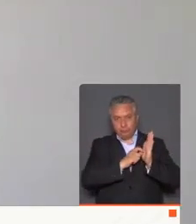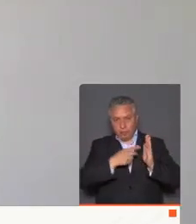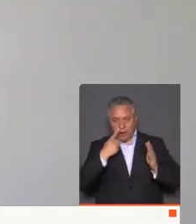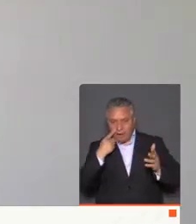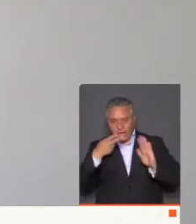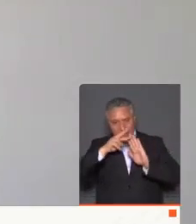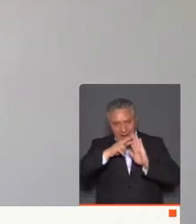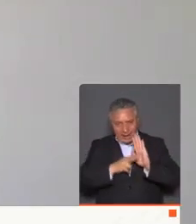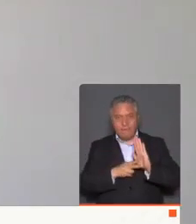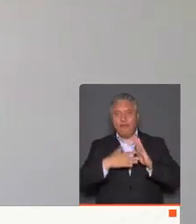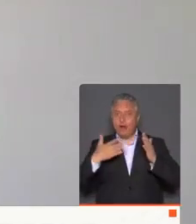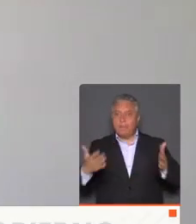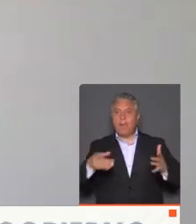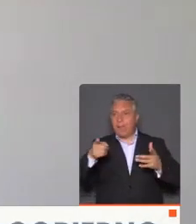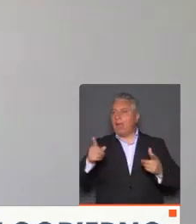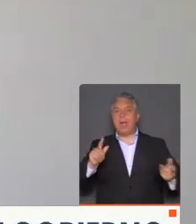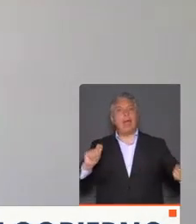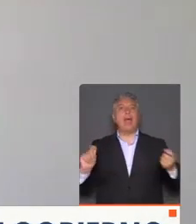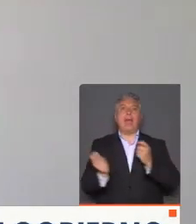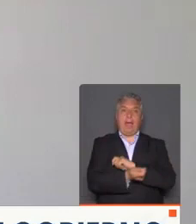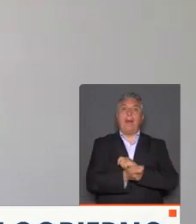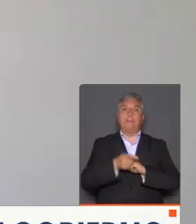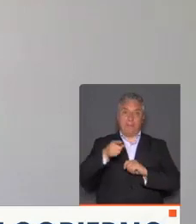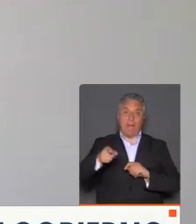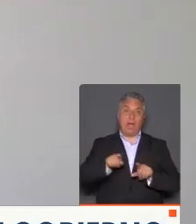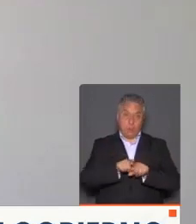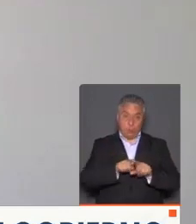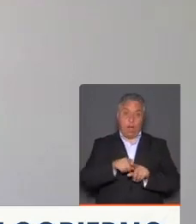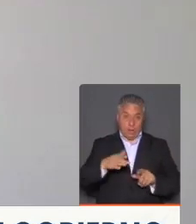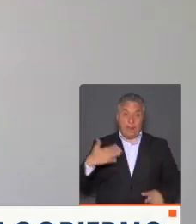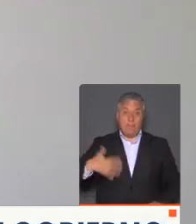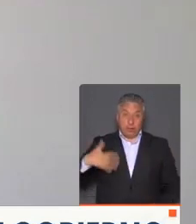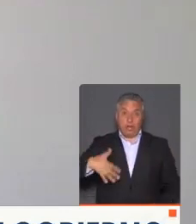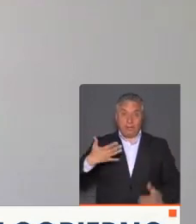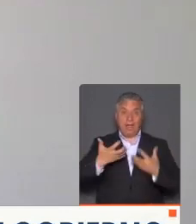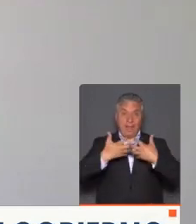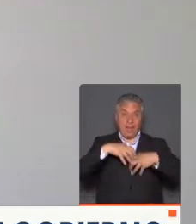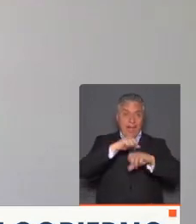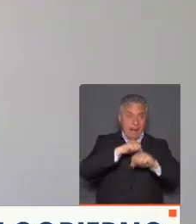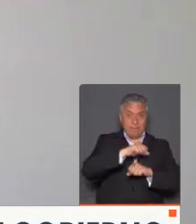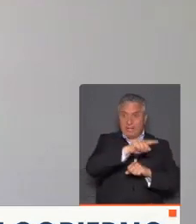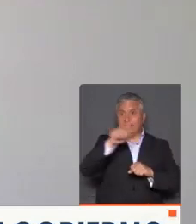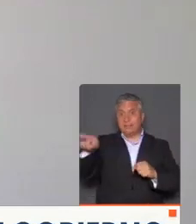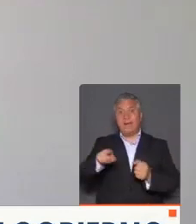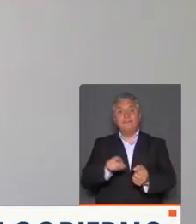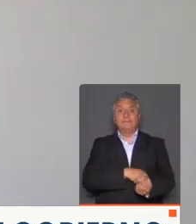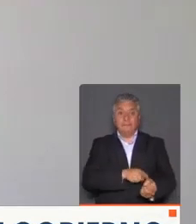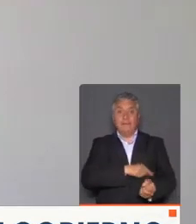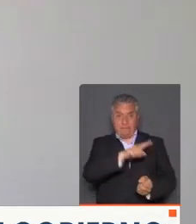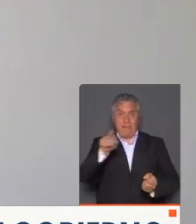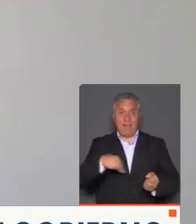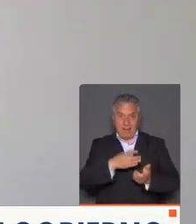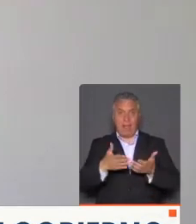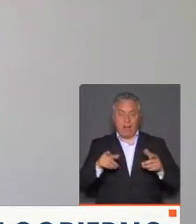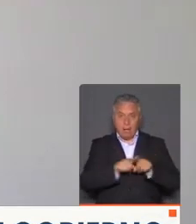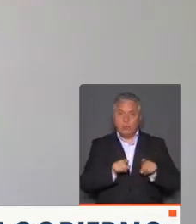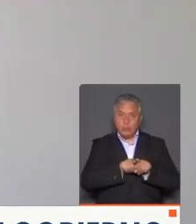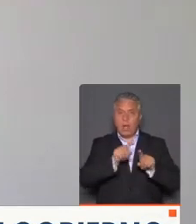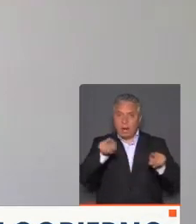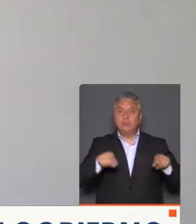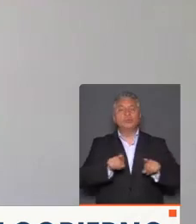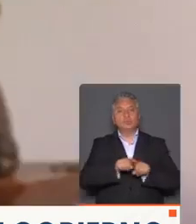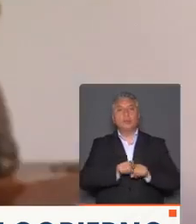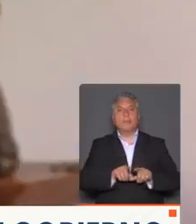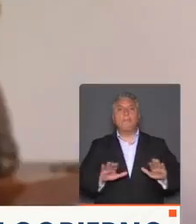que cambian aspectos bien fundamentales para las empresas para la familia y Que eso genera cierta paralización